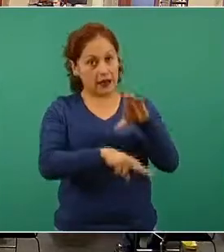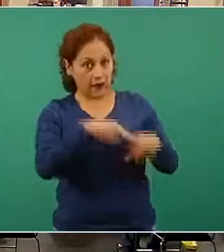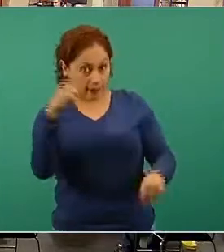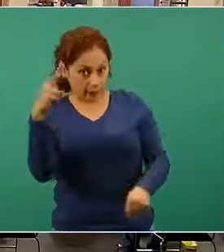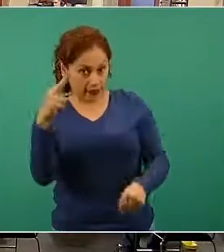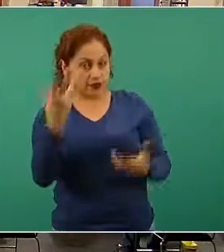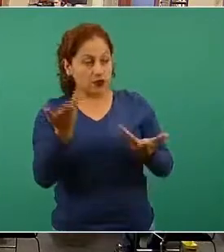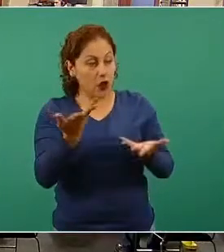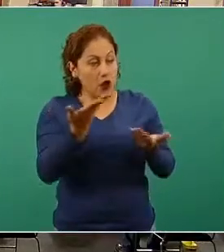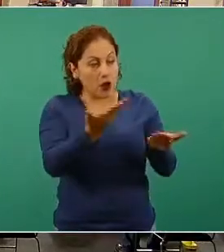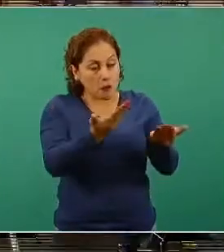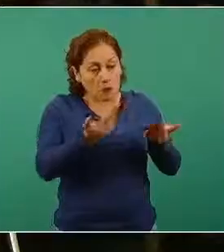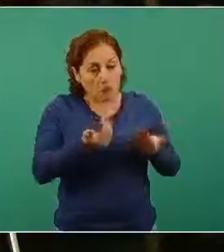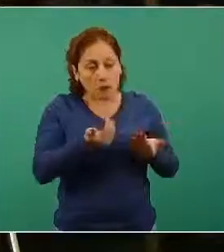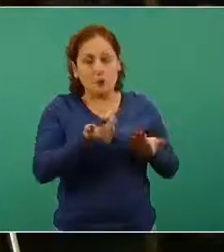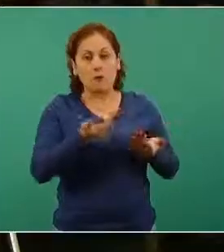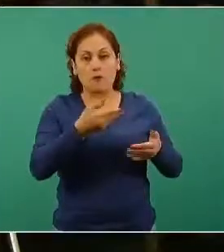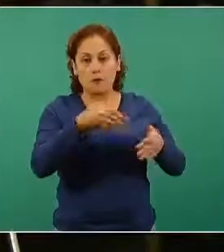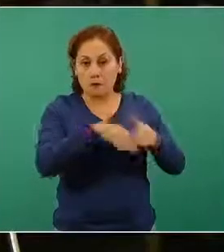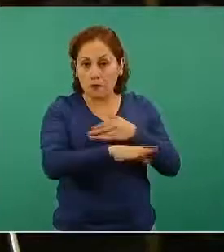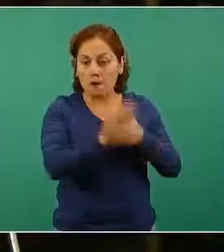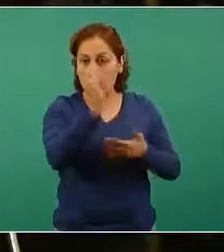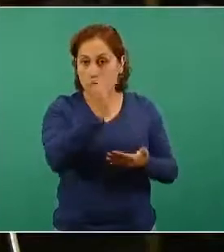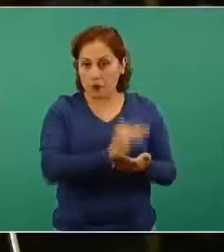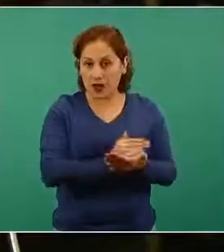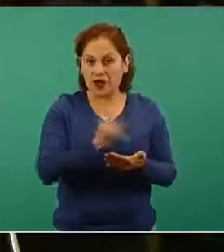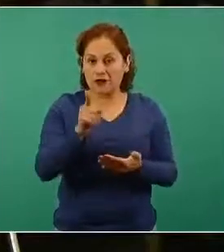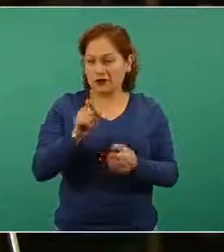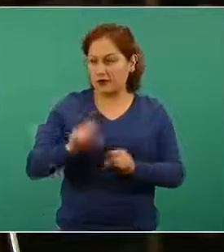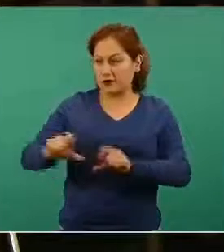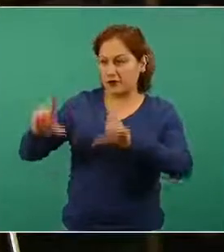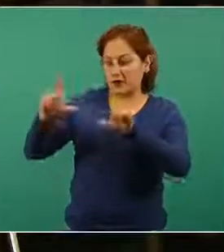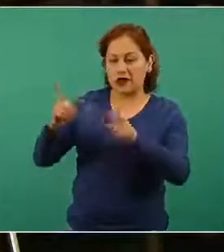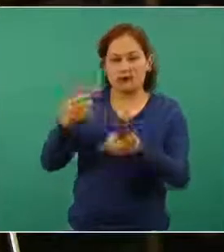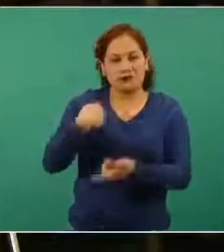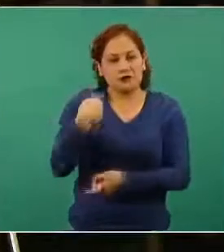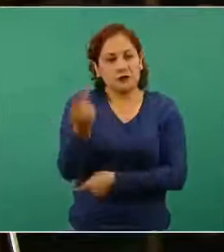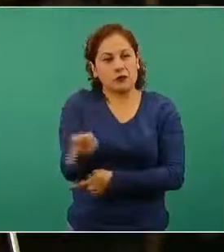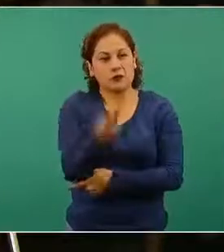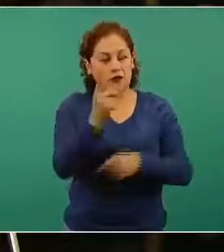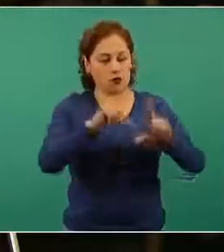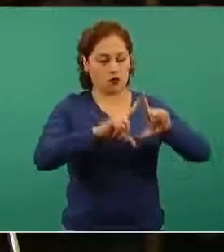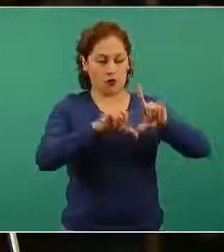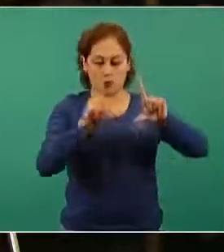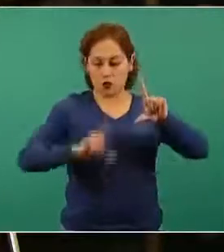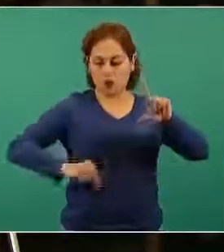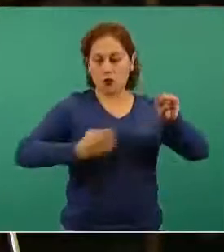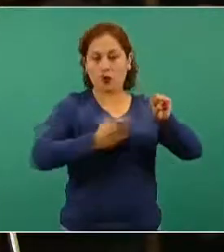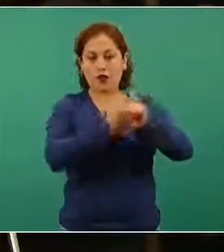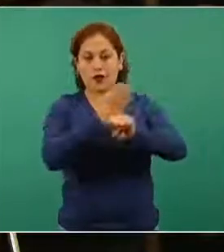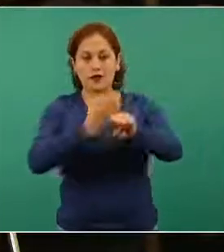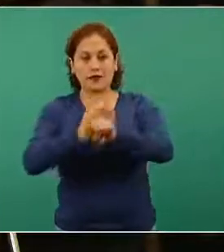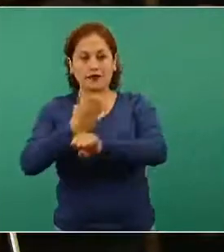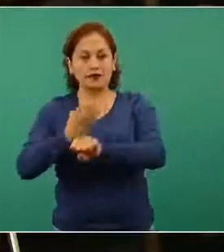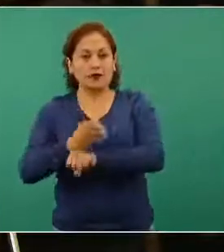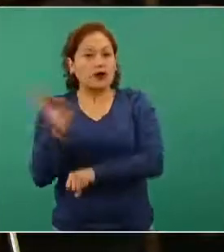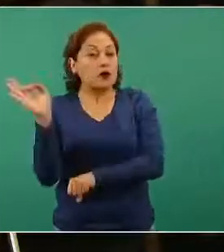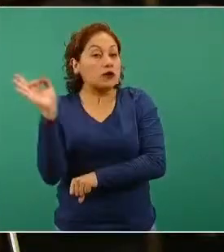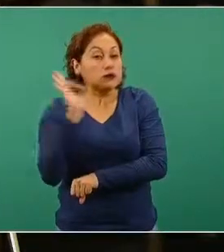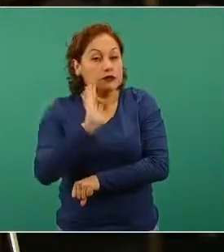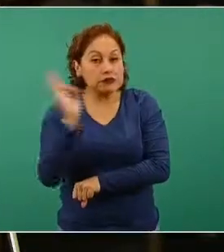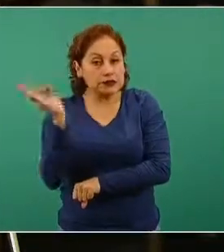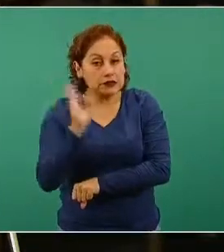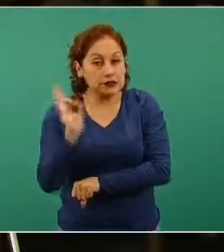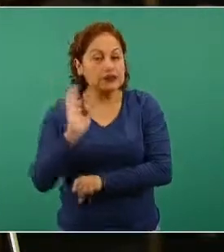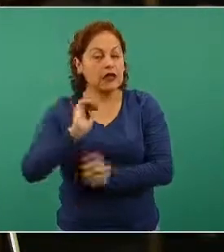al semáforo que estamos viendo, ¿cuáles serían cuántos estados estaríamos hablando que probablemente ya estarían